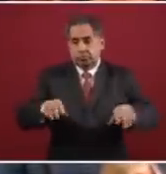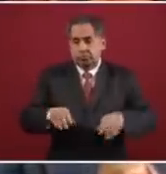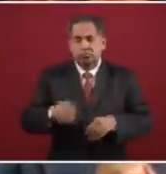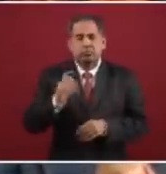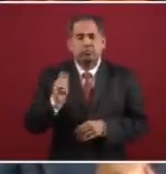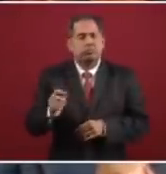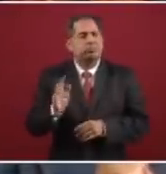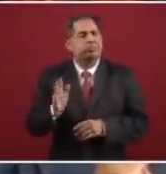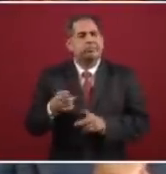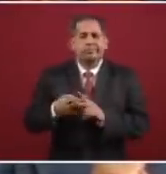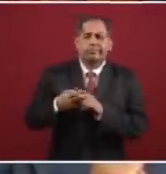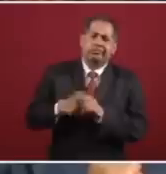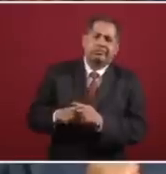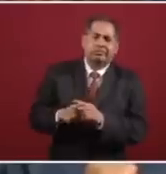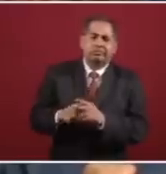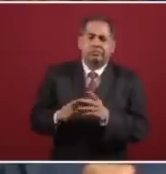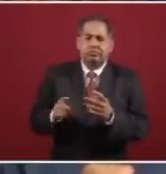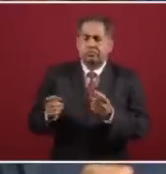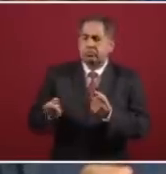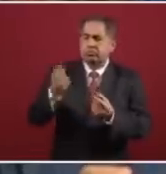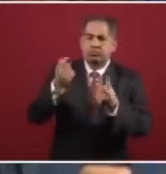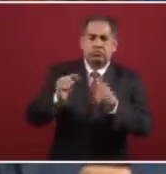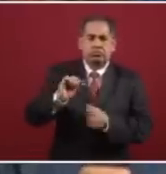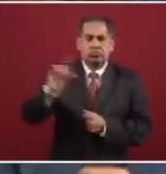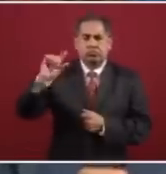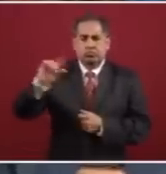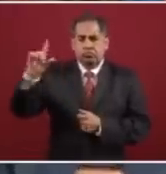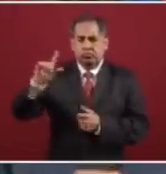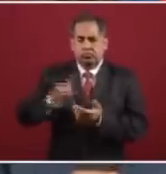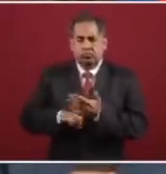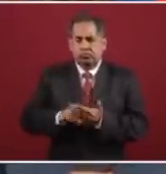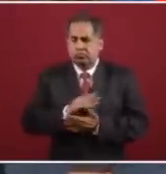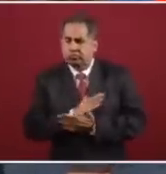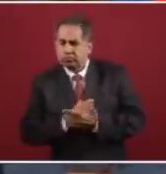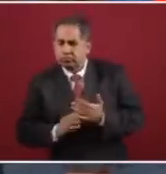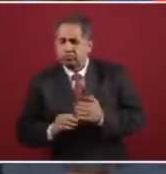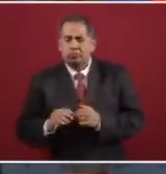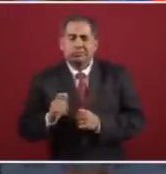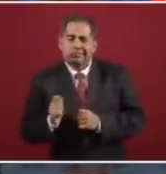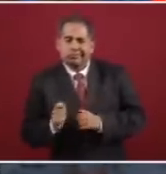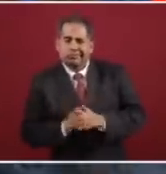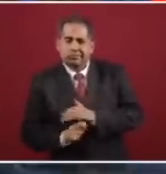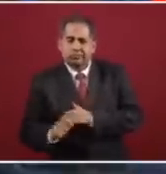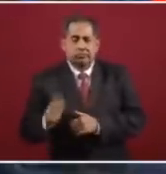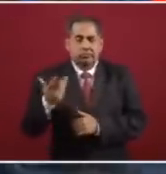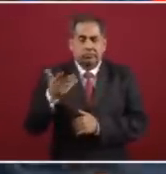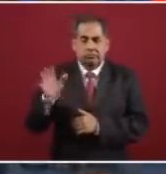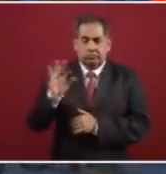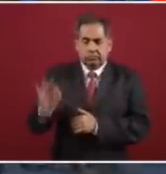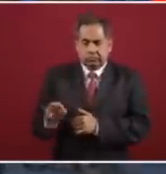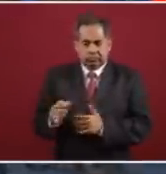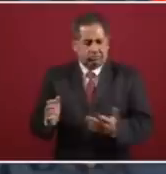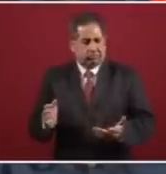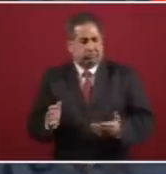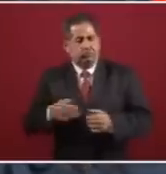que ya empiezan por ahí algunos funcionarios al moche del 10%. La pregunta es, señor